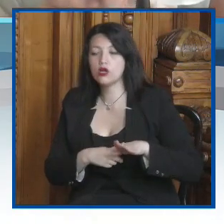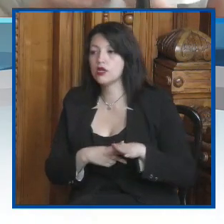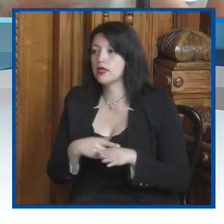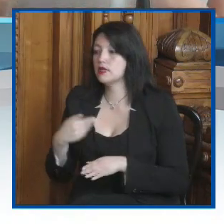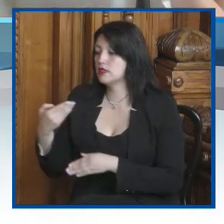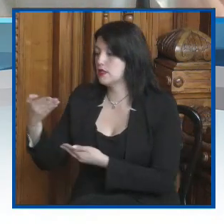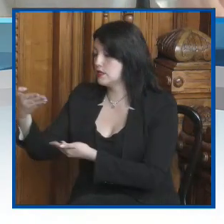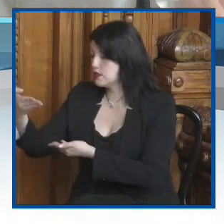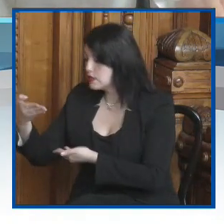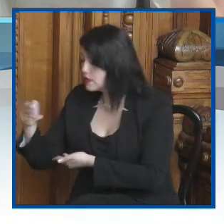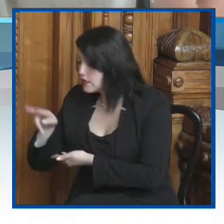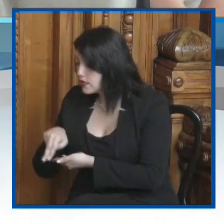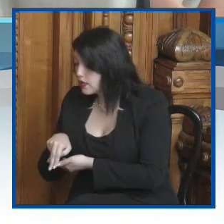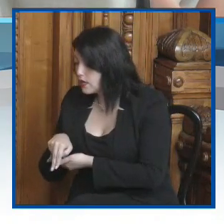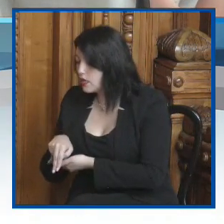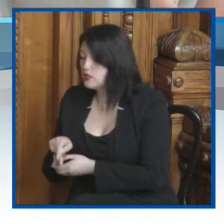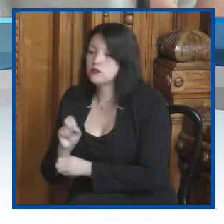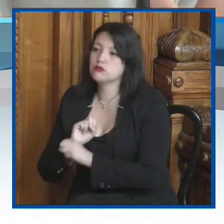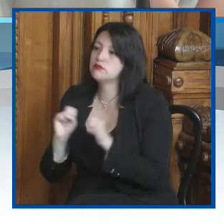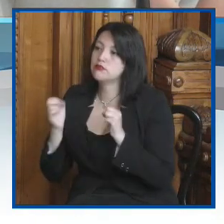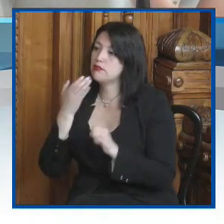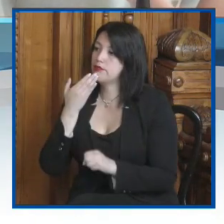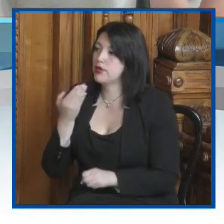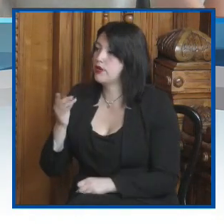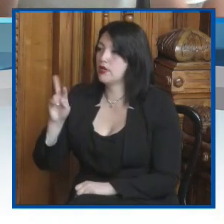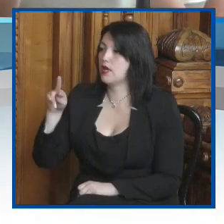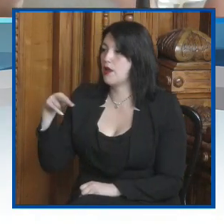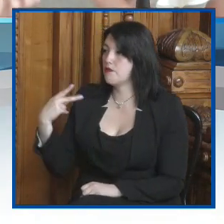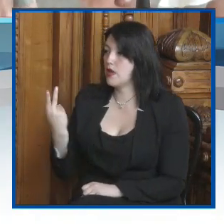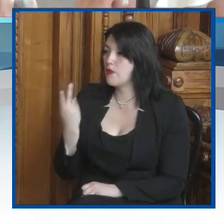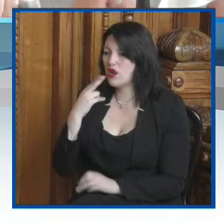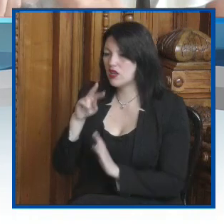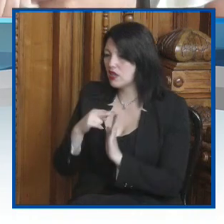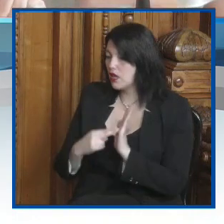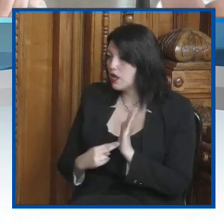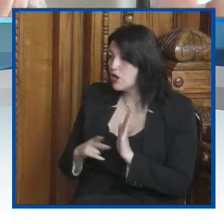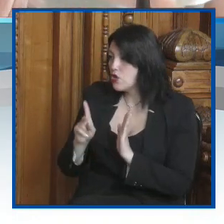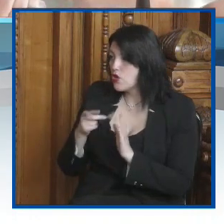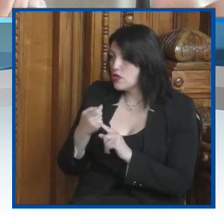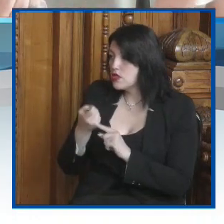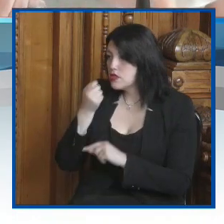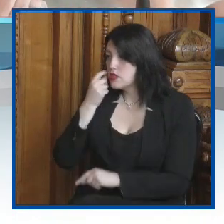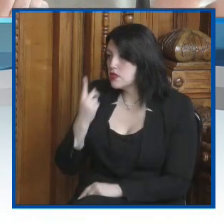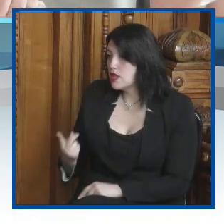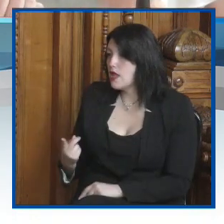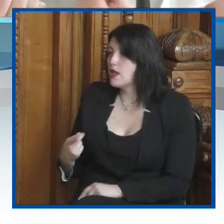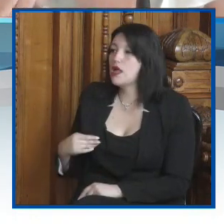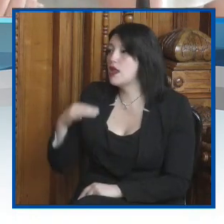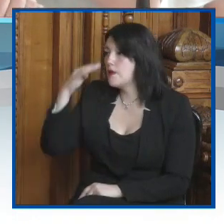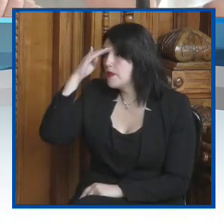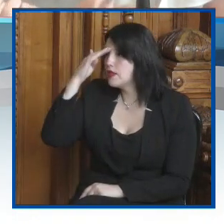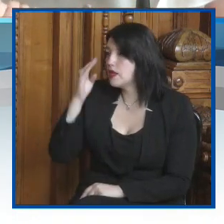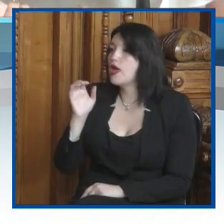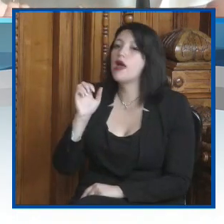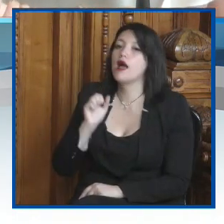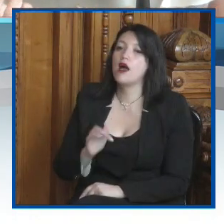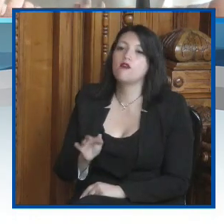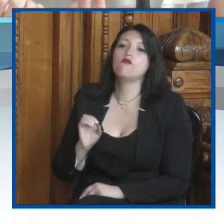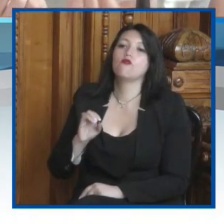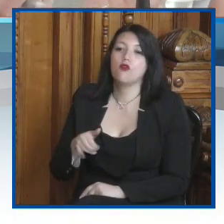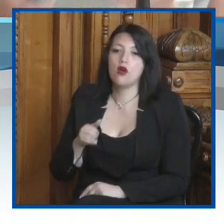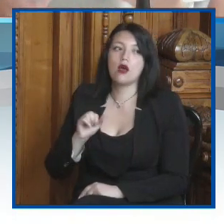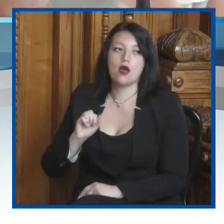mano. Entonces, cambiamos ese chip de decir, el que lee no tiene el expediente que dice que afojas, que afojas, que afojas, que afojas, tal